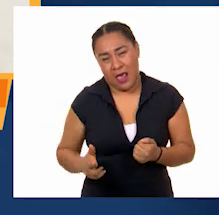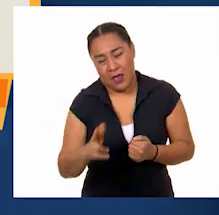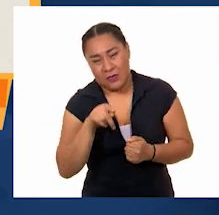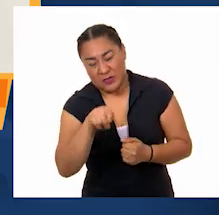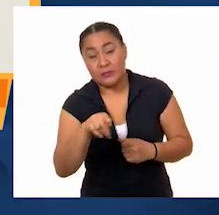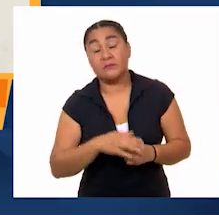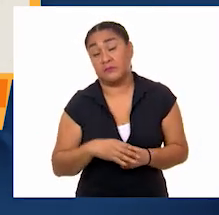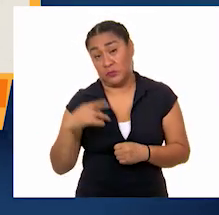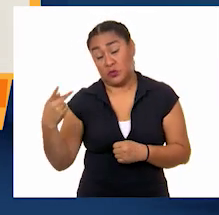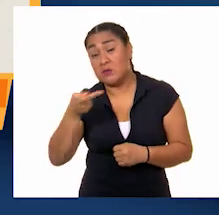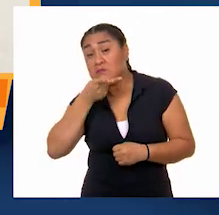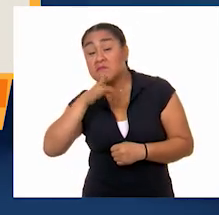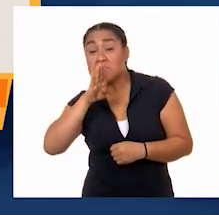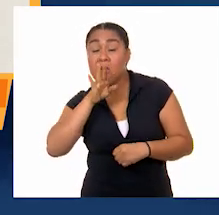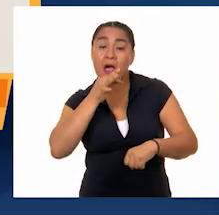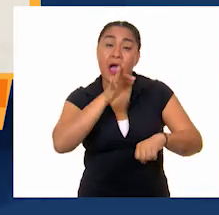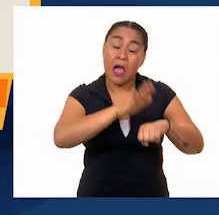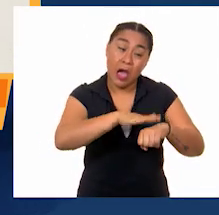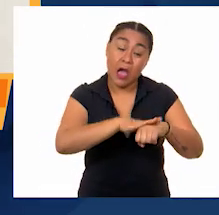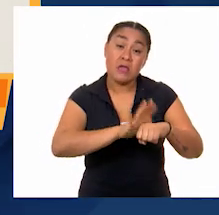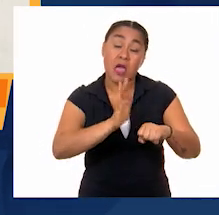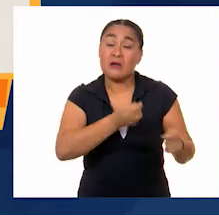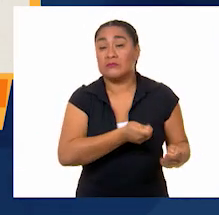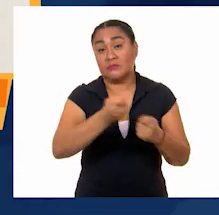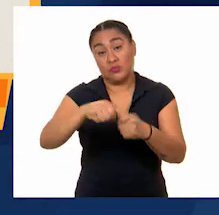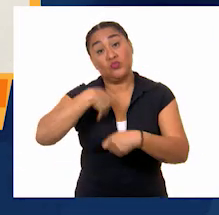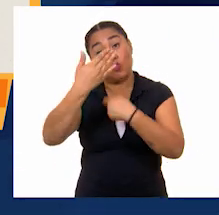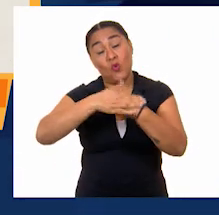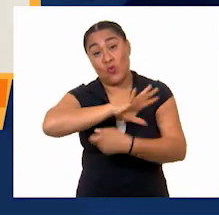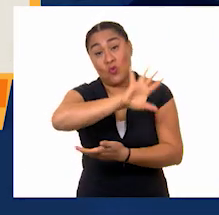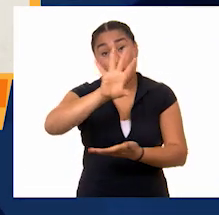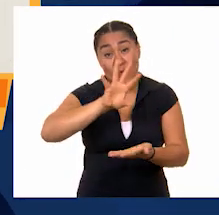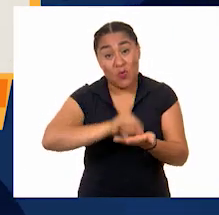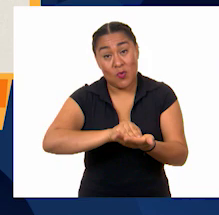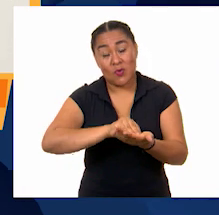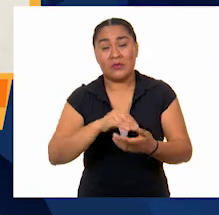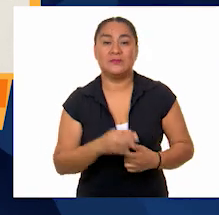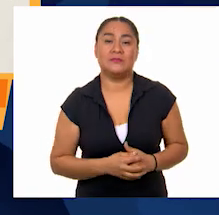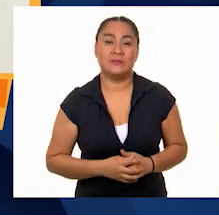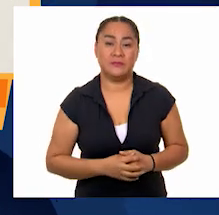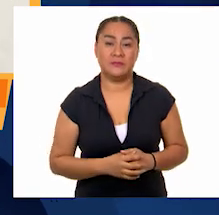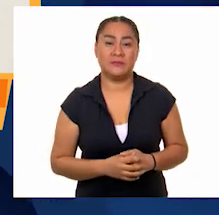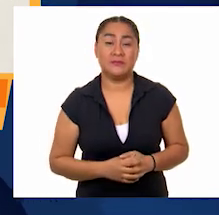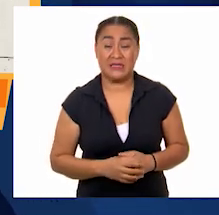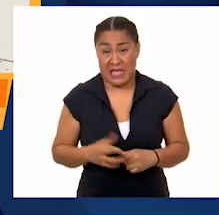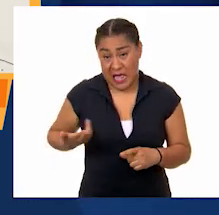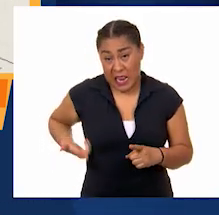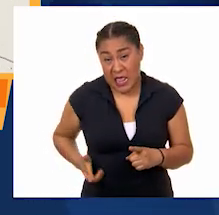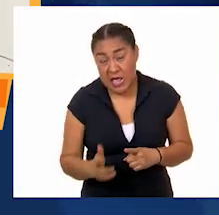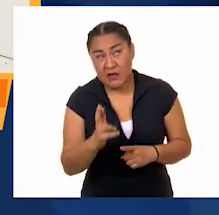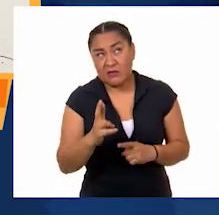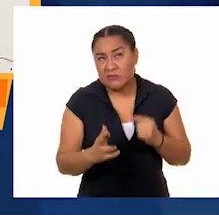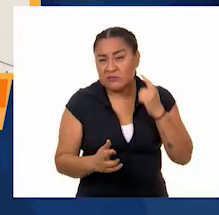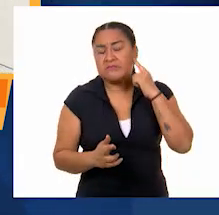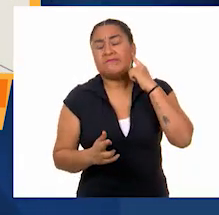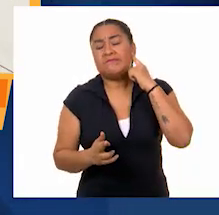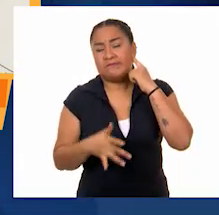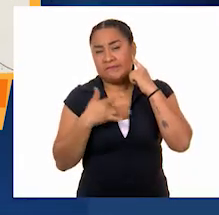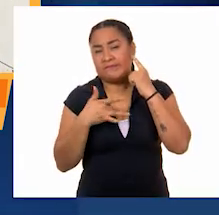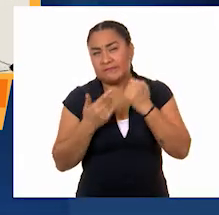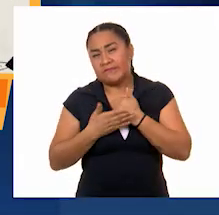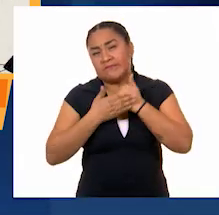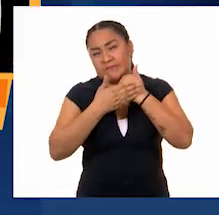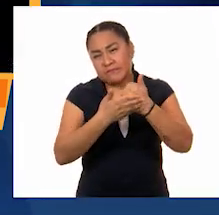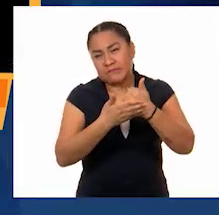Mas os kibhua mes kathius mnecos. Macanazo cuane ma. Os mum